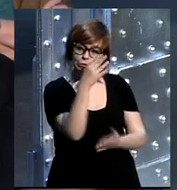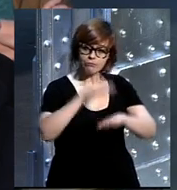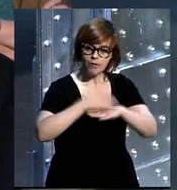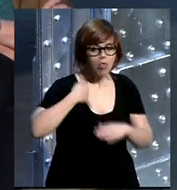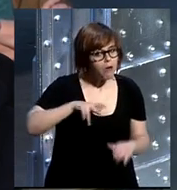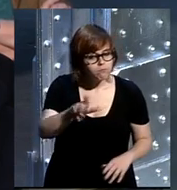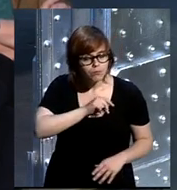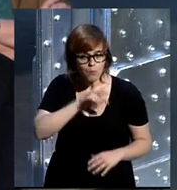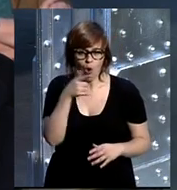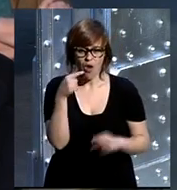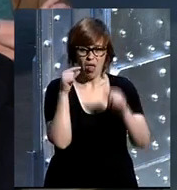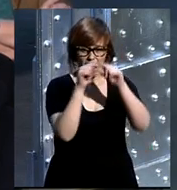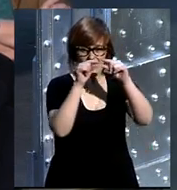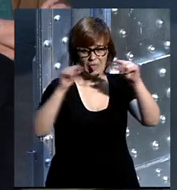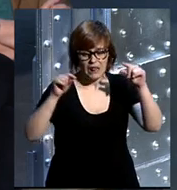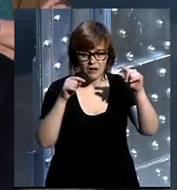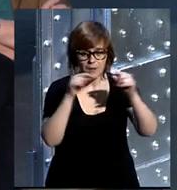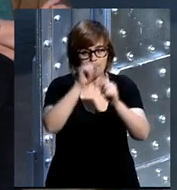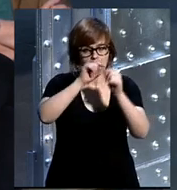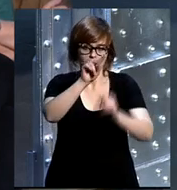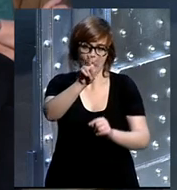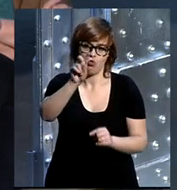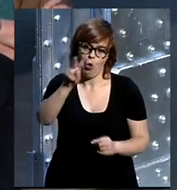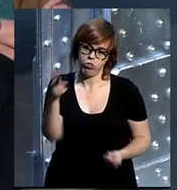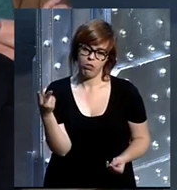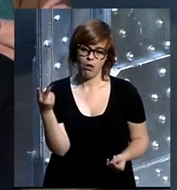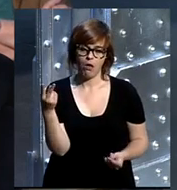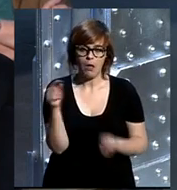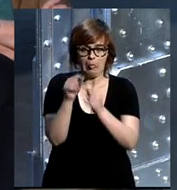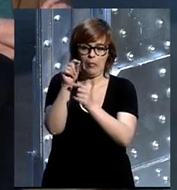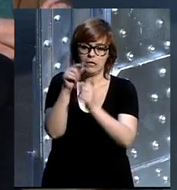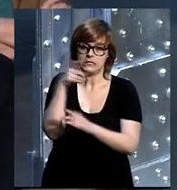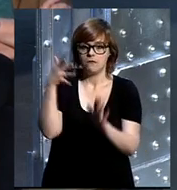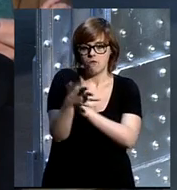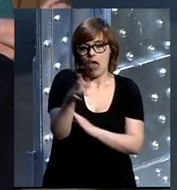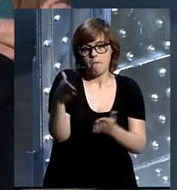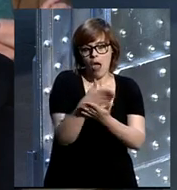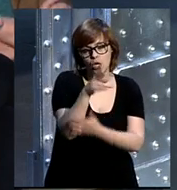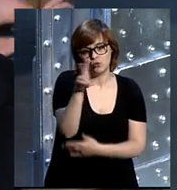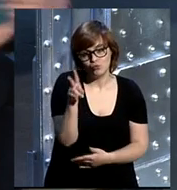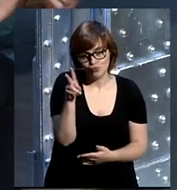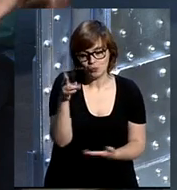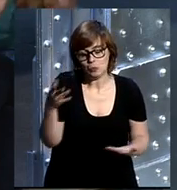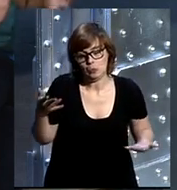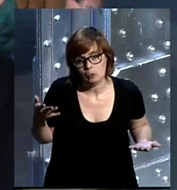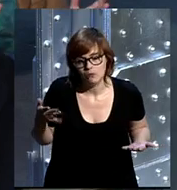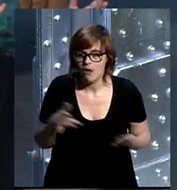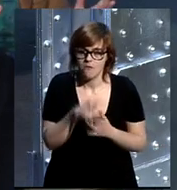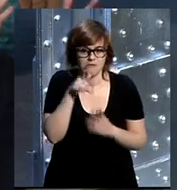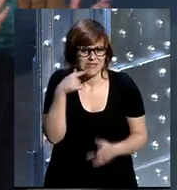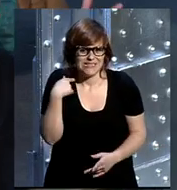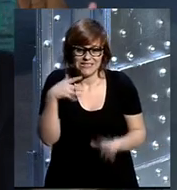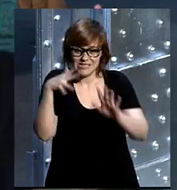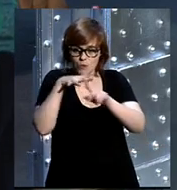mínimo tamaño 12, con lo cual te garantizas que efectivamente son las 2 páginas. Es